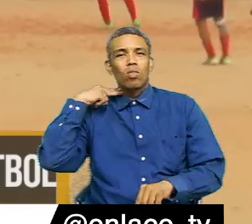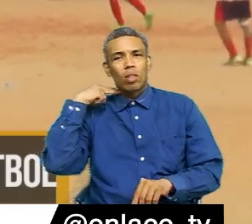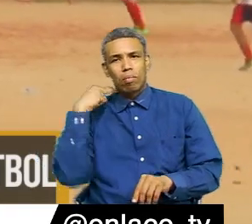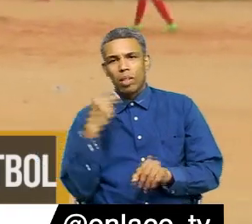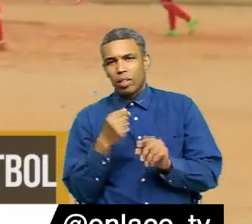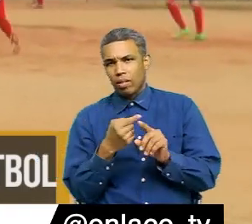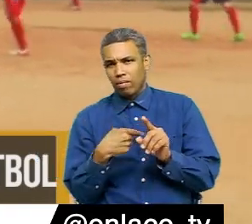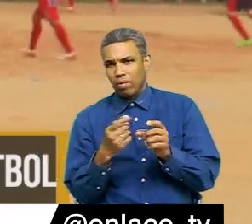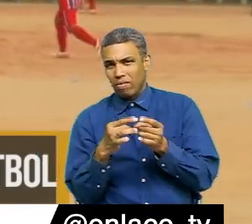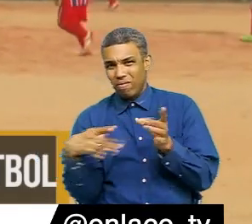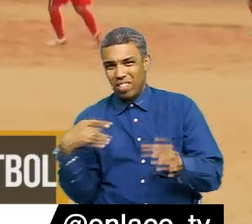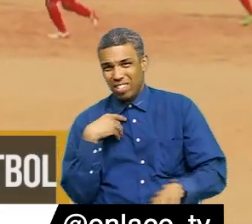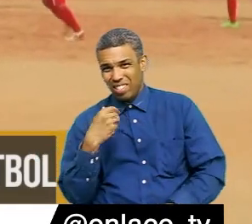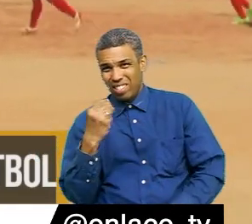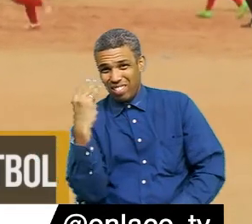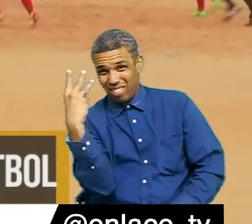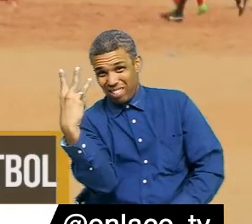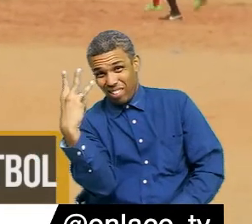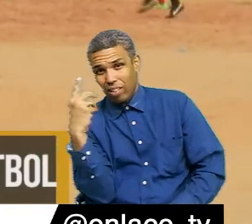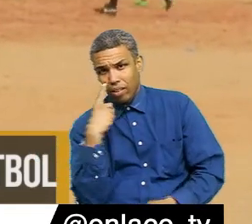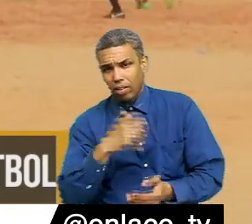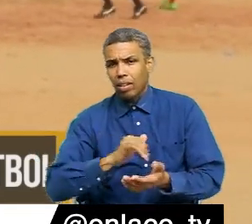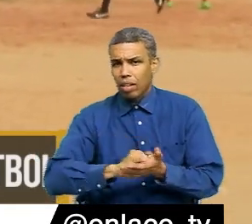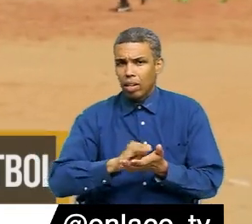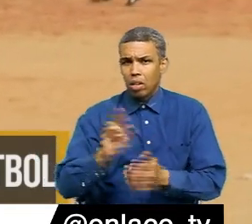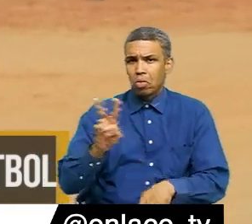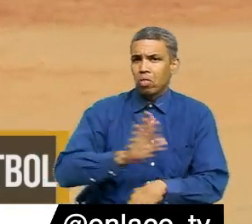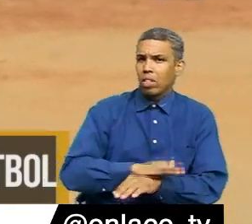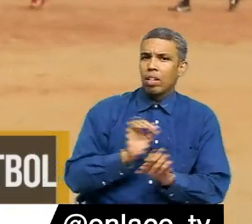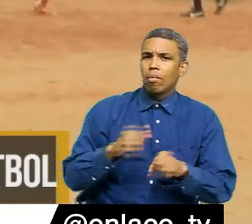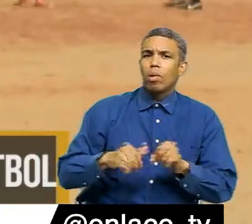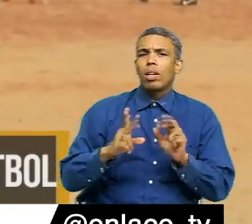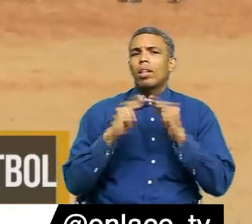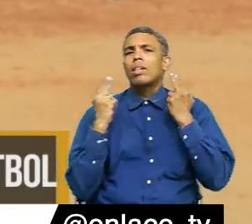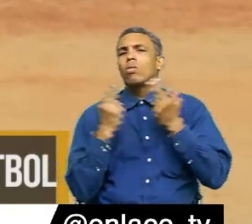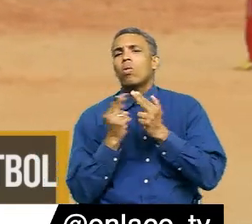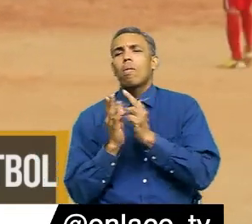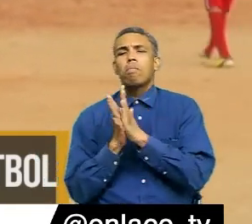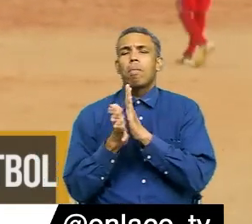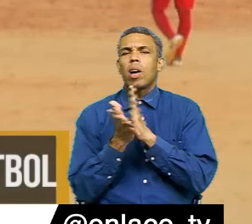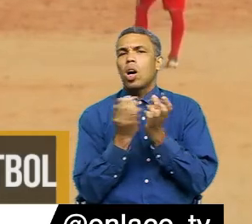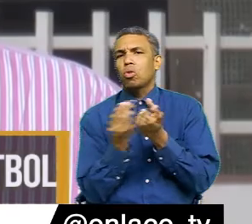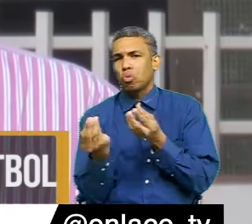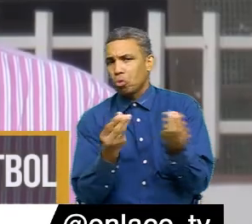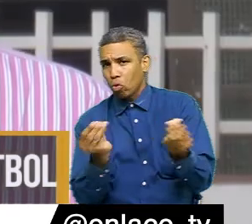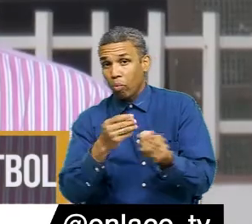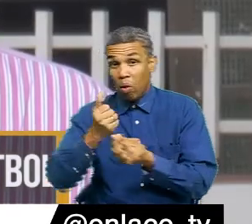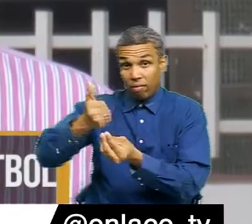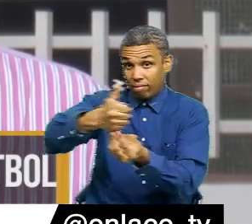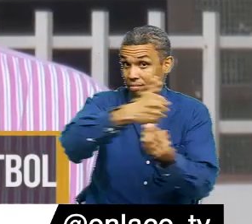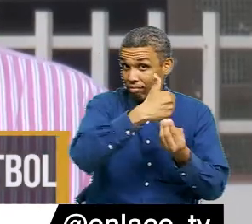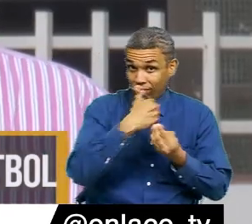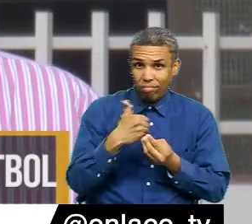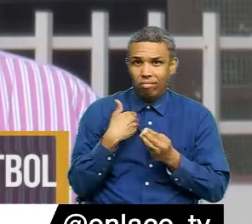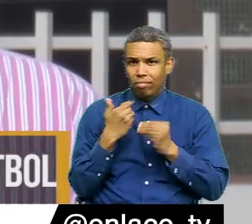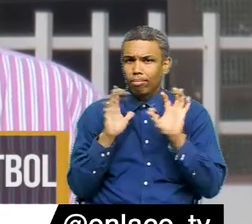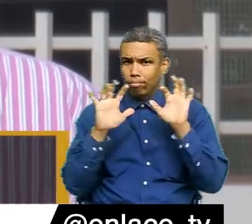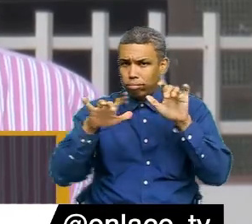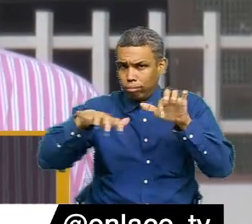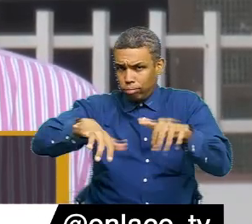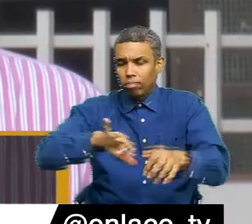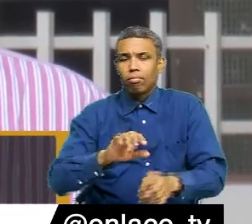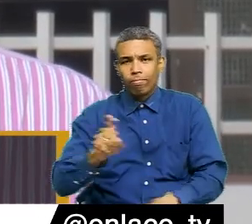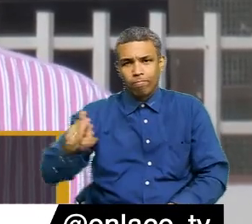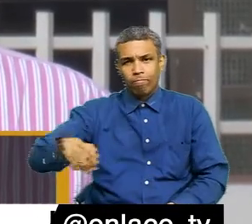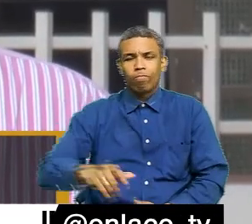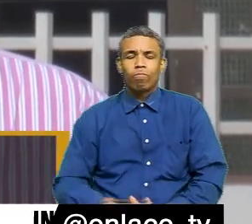en el Hotel La Ciudad. A este deberán asistir el delegado y director técnico de cada uno de los equipos inscritos. Bueno, gracias a Dios estamos ya ultimando detalles de